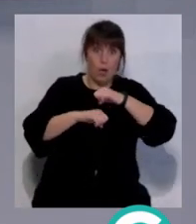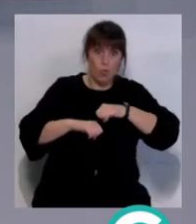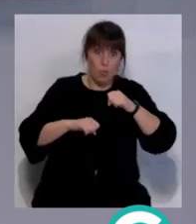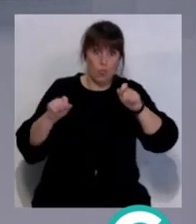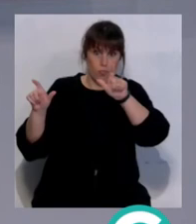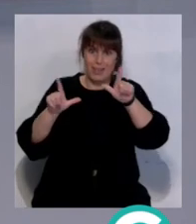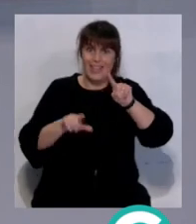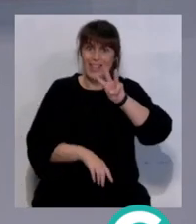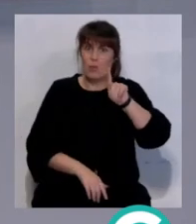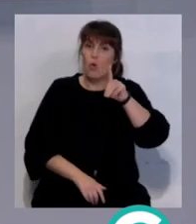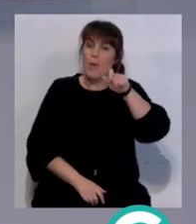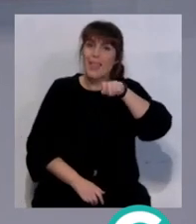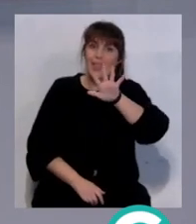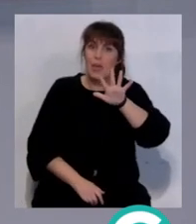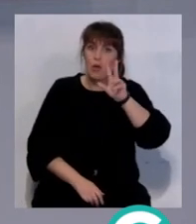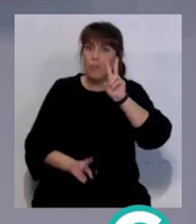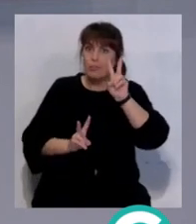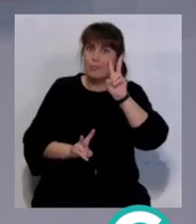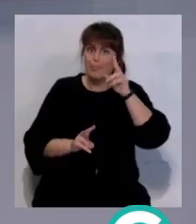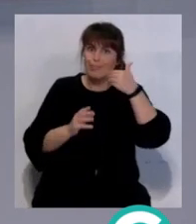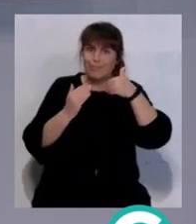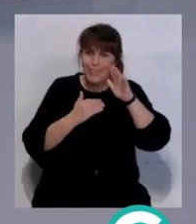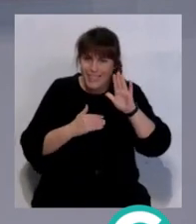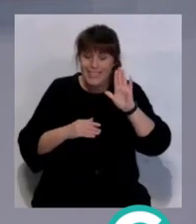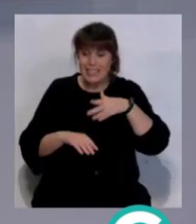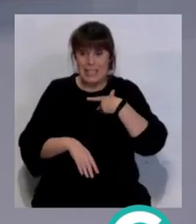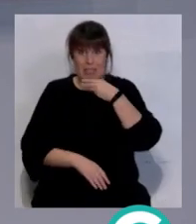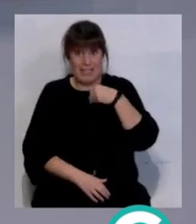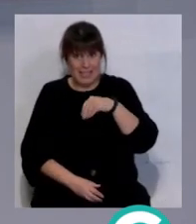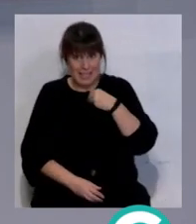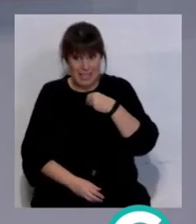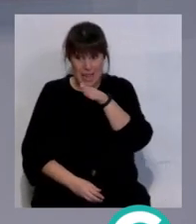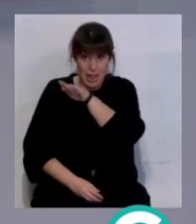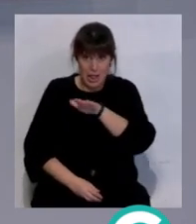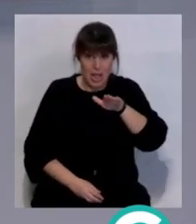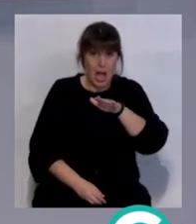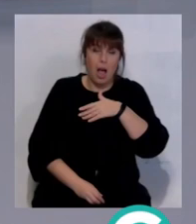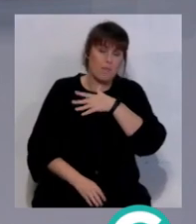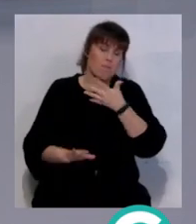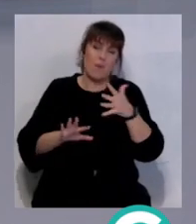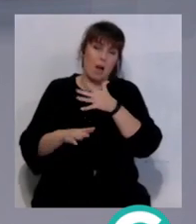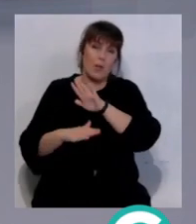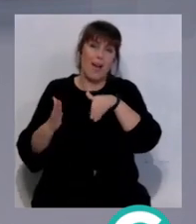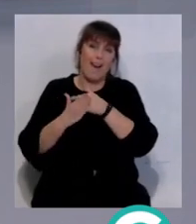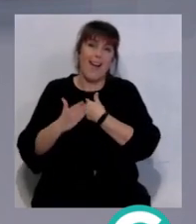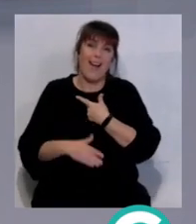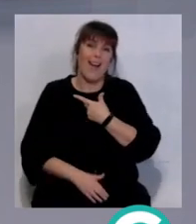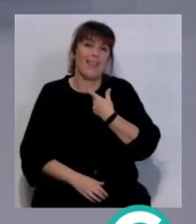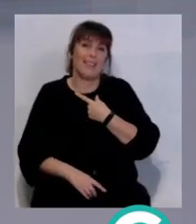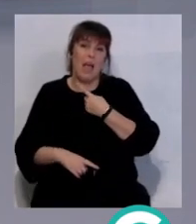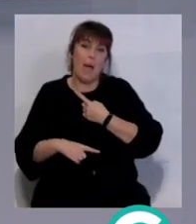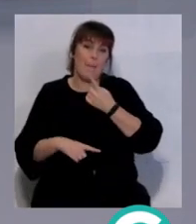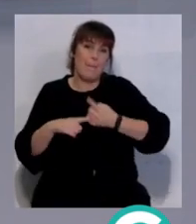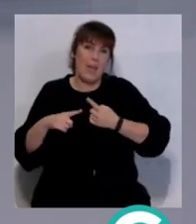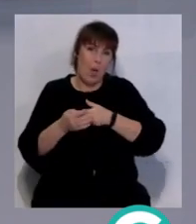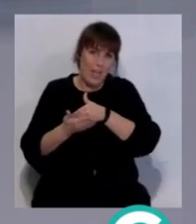31,5 millones de visualizaciones, mientras que las infantiles y juveniles alcanzan aproximadamente el medio millar. Los perfiles